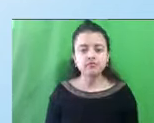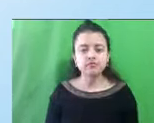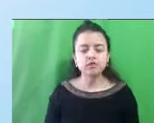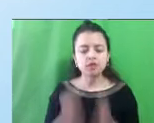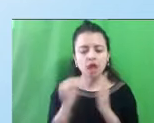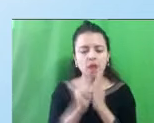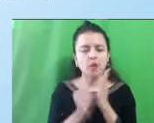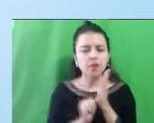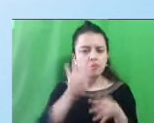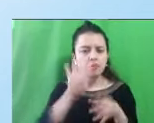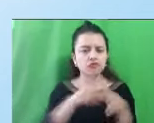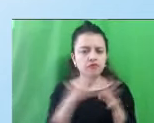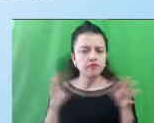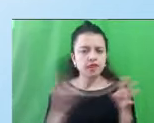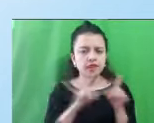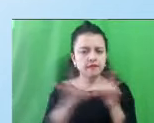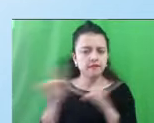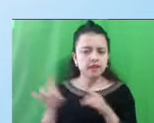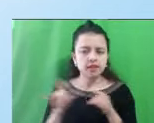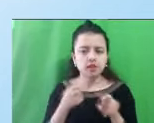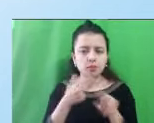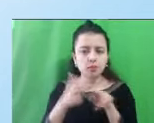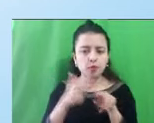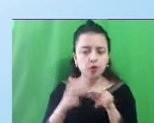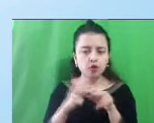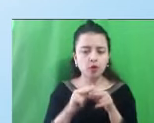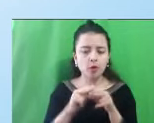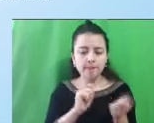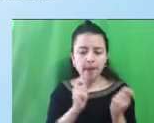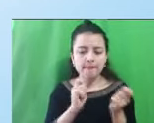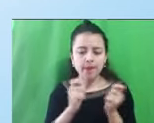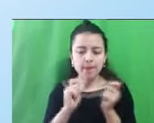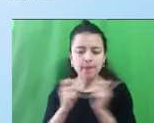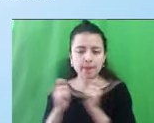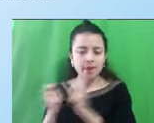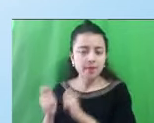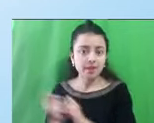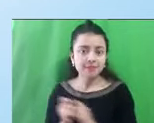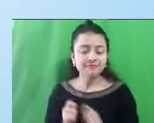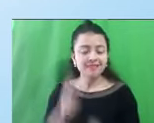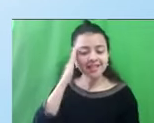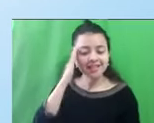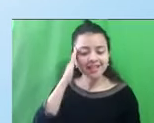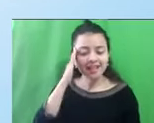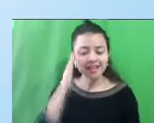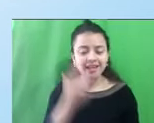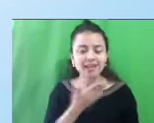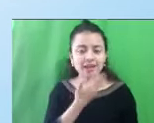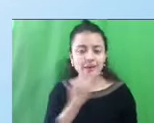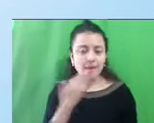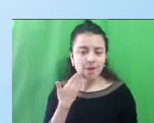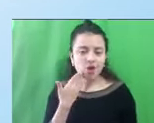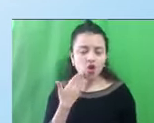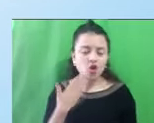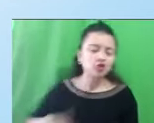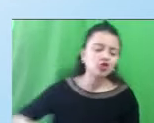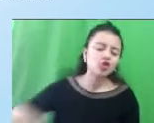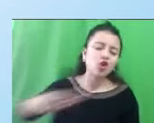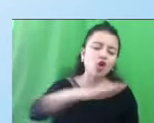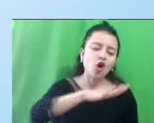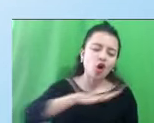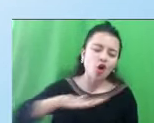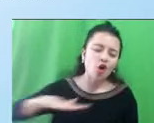con recursos de la empresa realizar más cambios de tuberías y vamos a encontrar los resultados de que ya esa biopelícula, de esa turbiedad